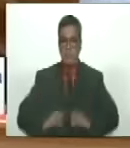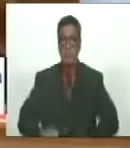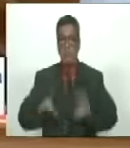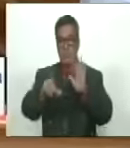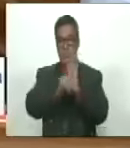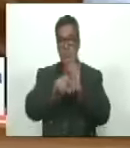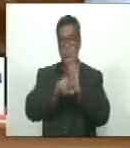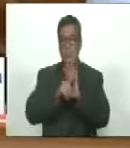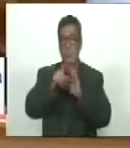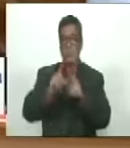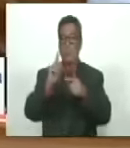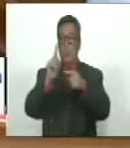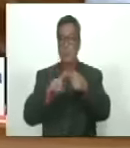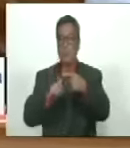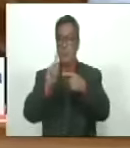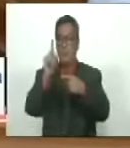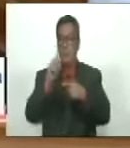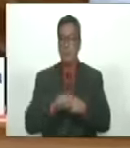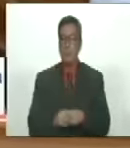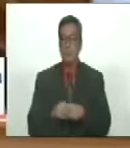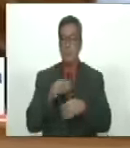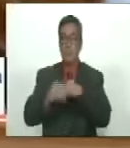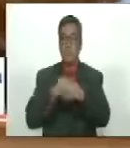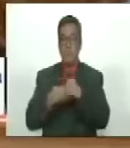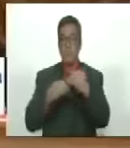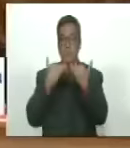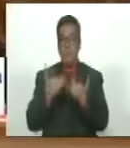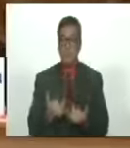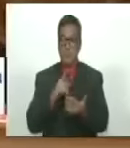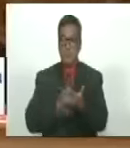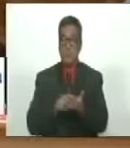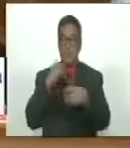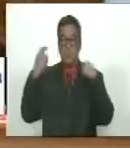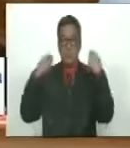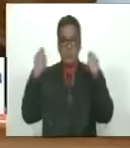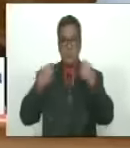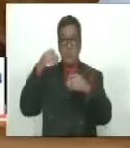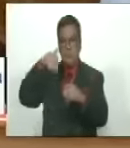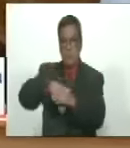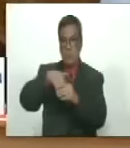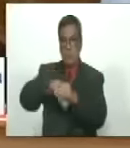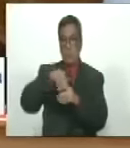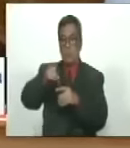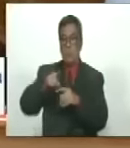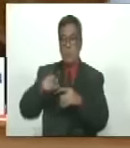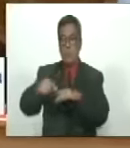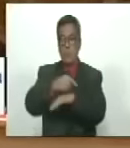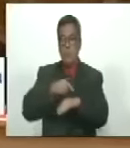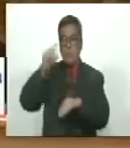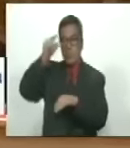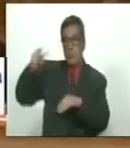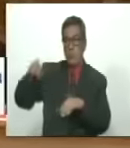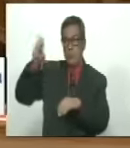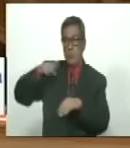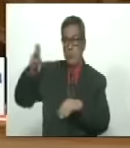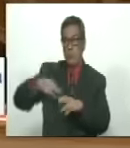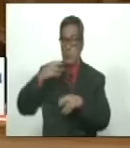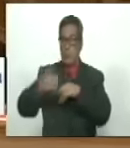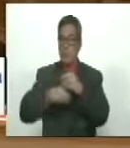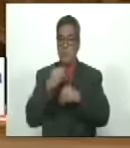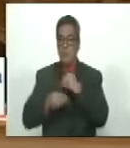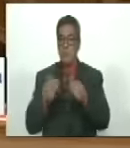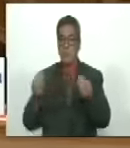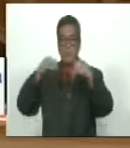ley. La primera nos plantea, hasta tanto se celebren las elecciones en el estado de la Guayana Esequiba, de conformidad